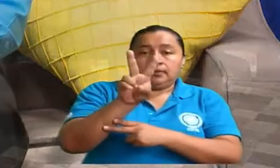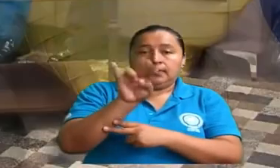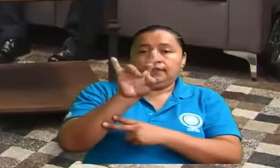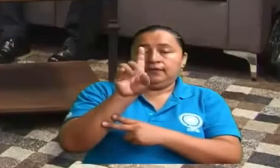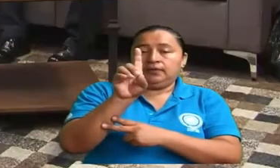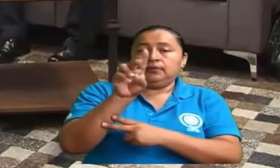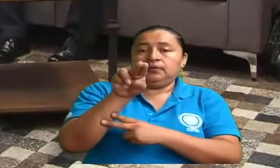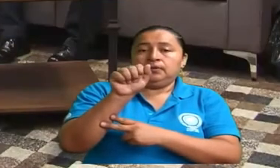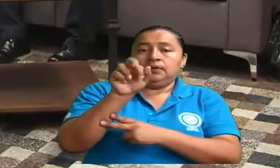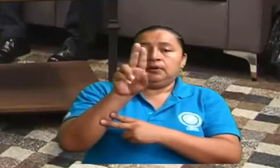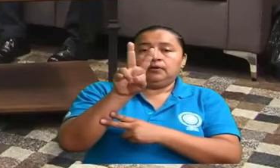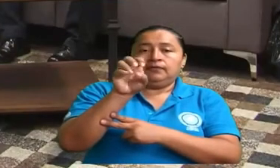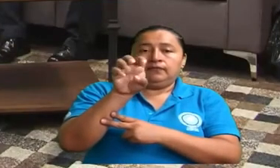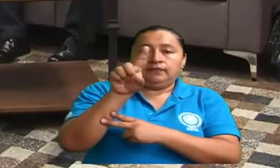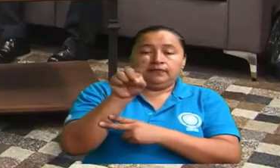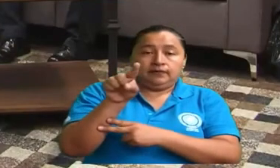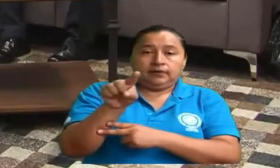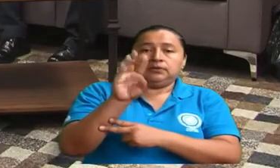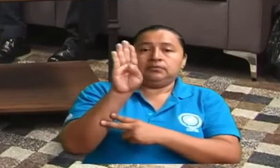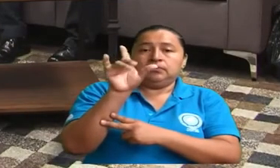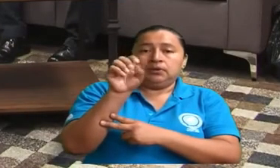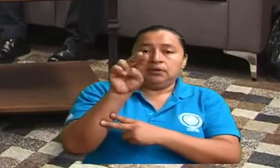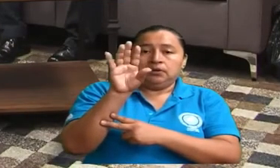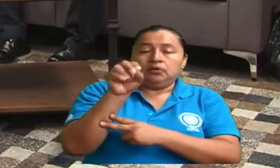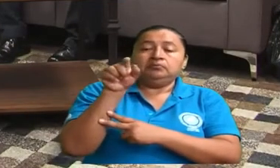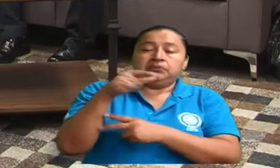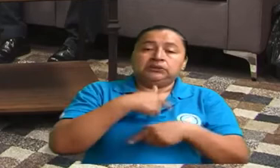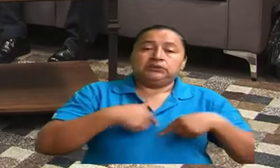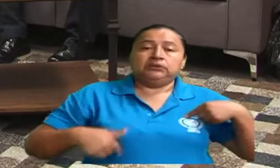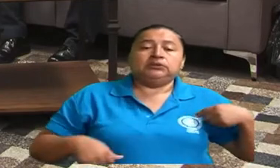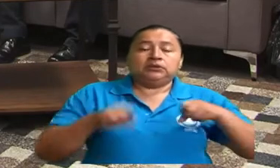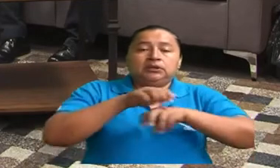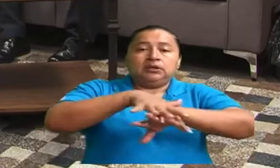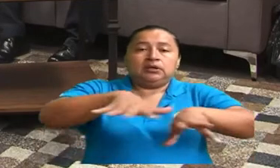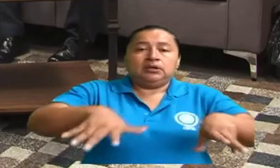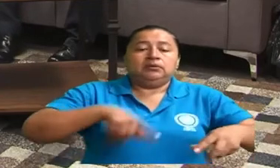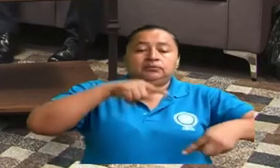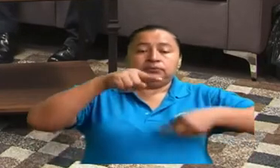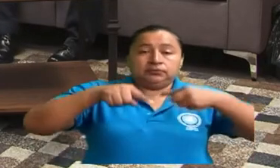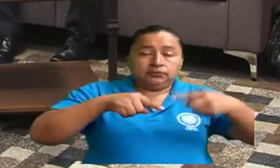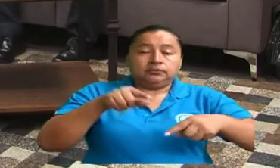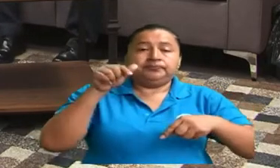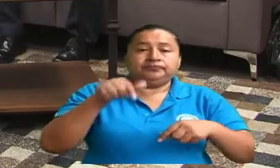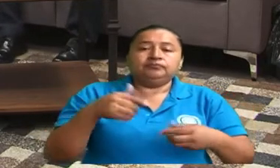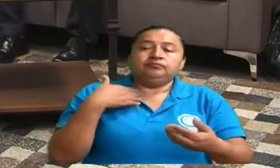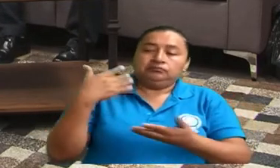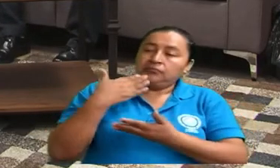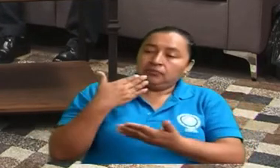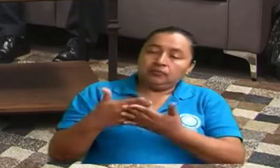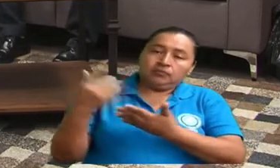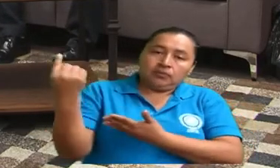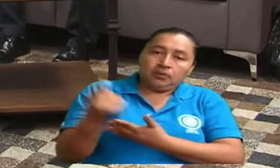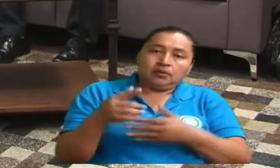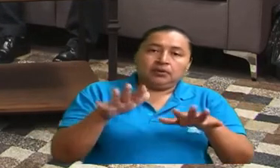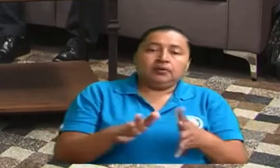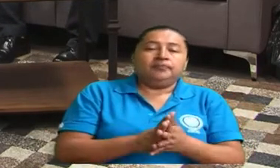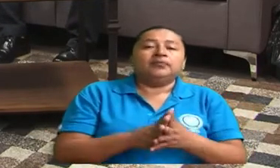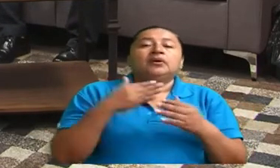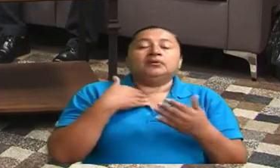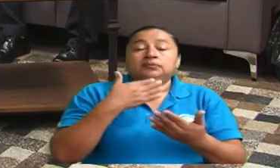de Nacional de la Red NICA. Compañero David, bienvenido, muchas gracias por estar con nosotros. Bueno, gracias, hermano, por esta oportunidad de estar esta